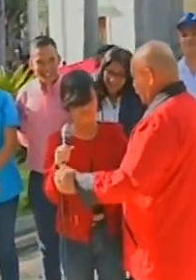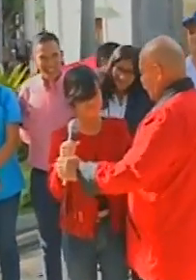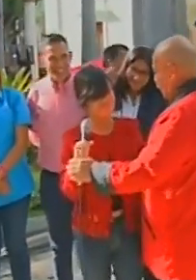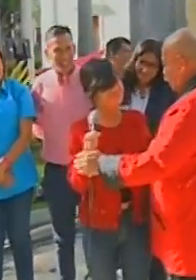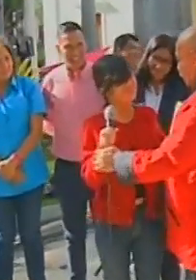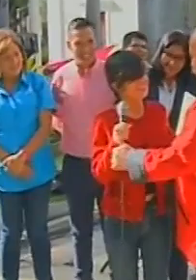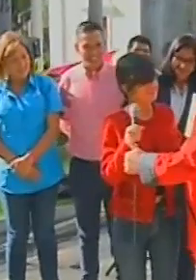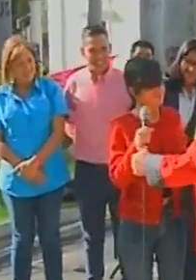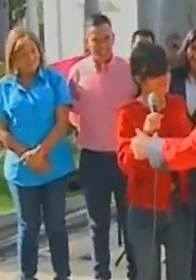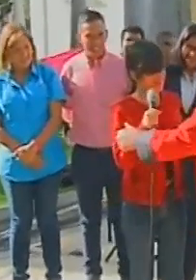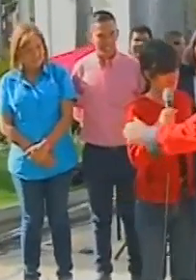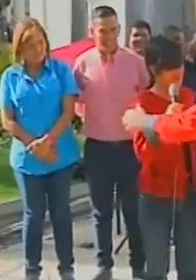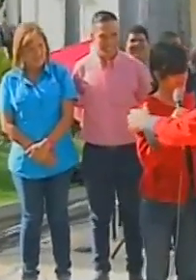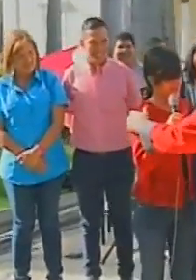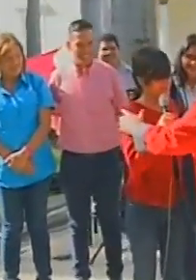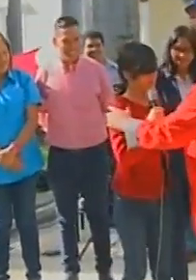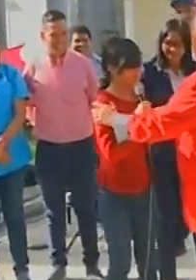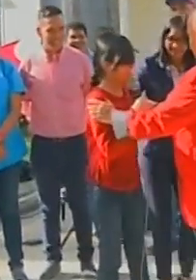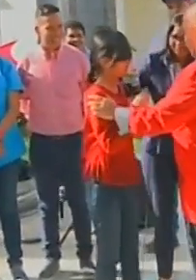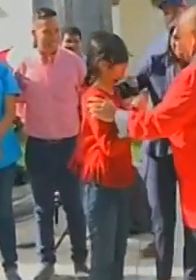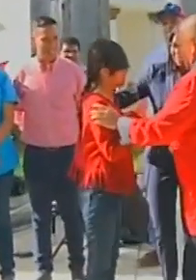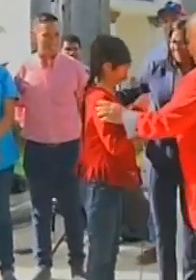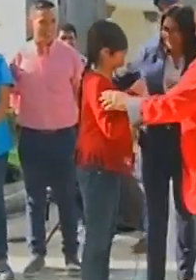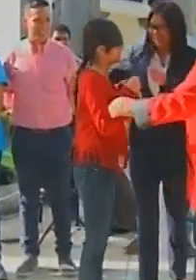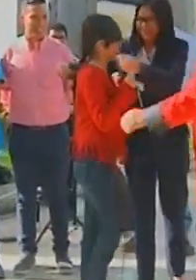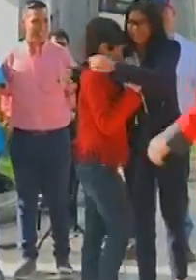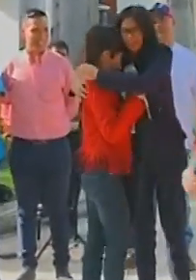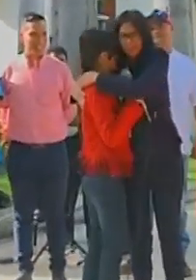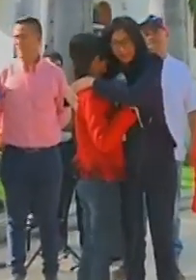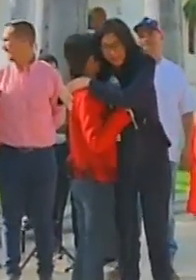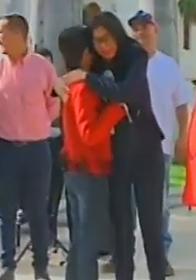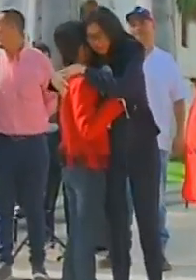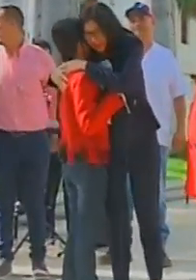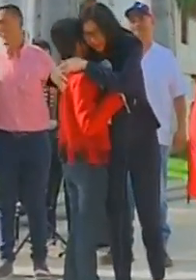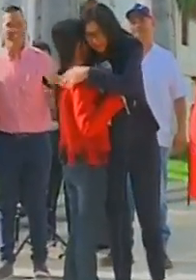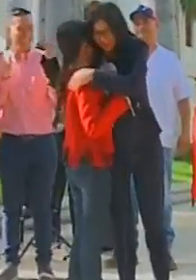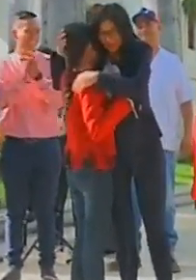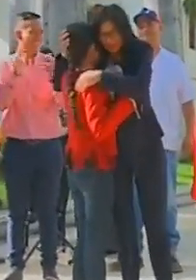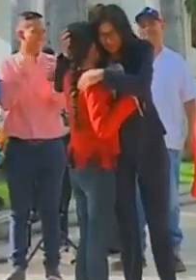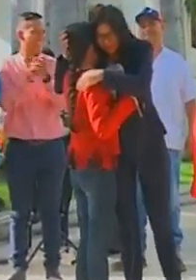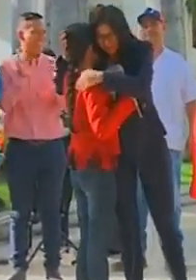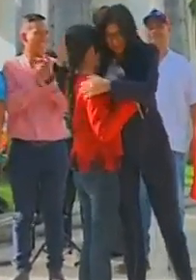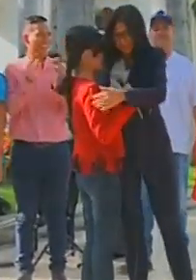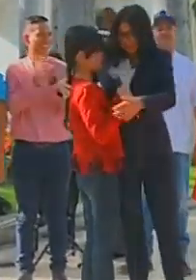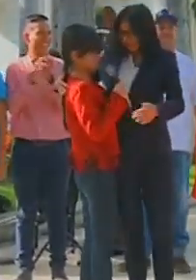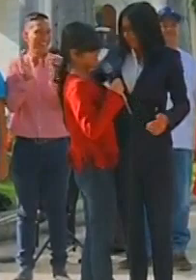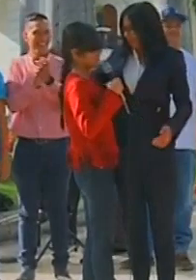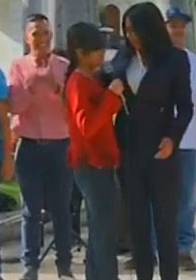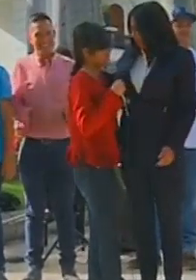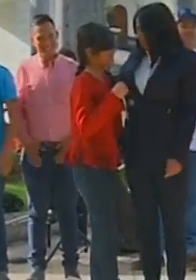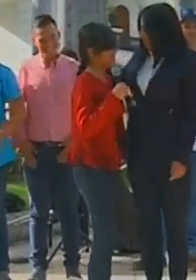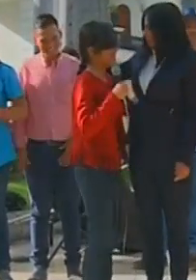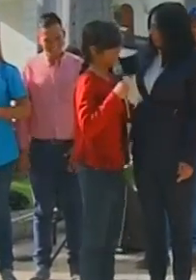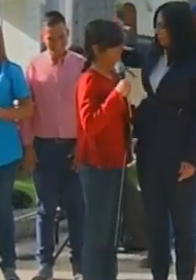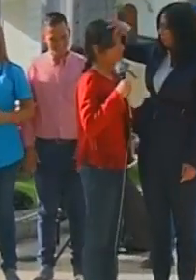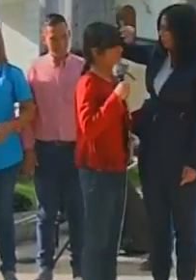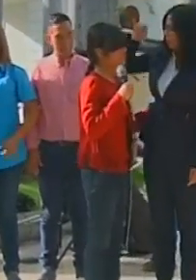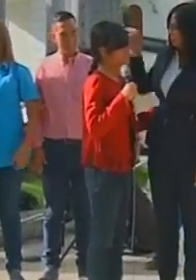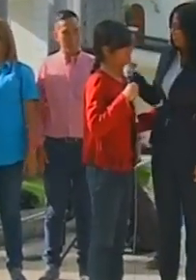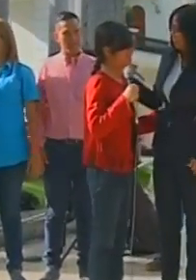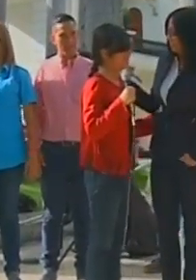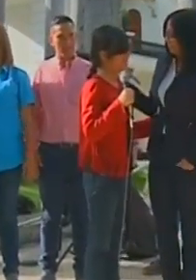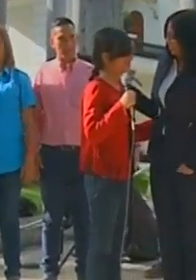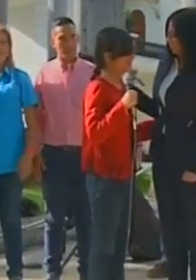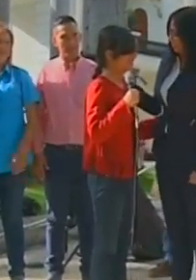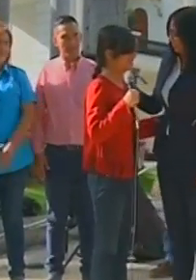años, comprendidos entre 1958 y 1998, fueron vulnerados todos los derechos en nuestro país. Hoy